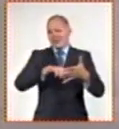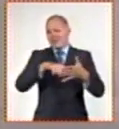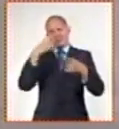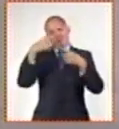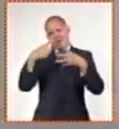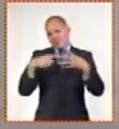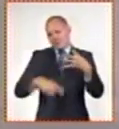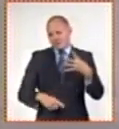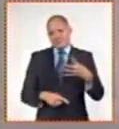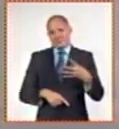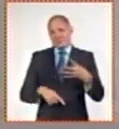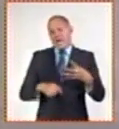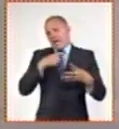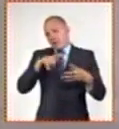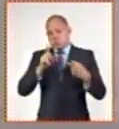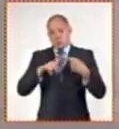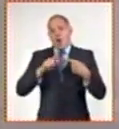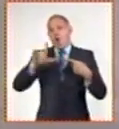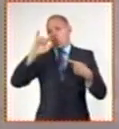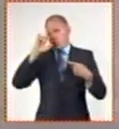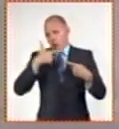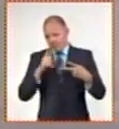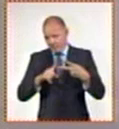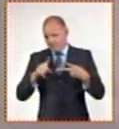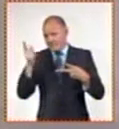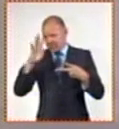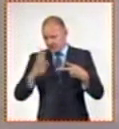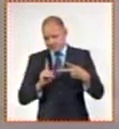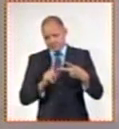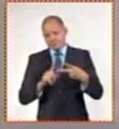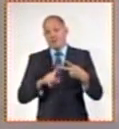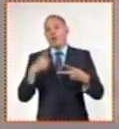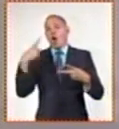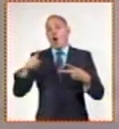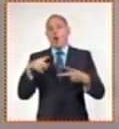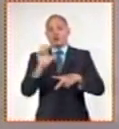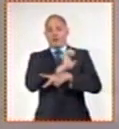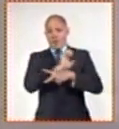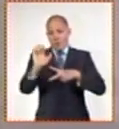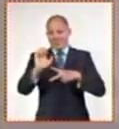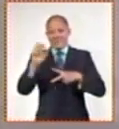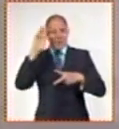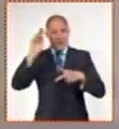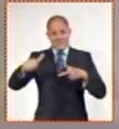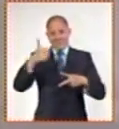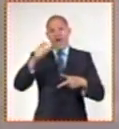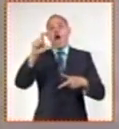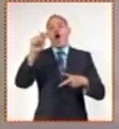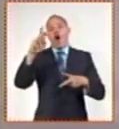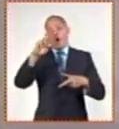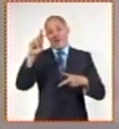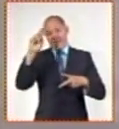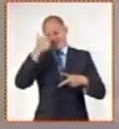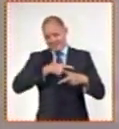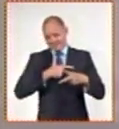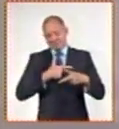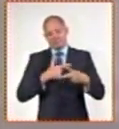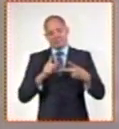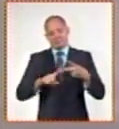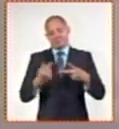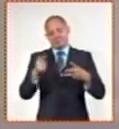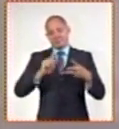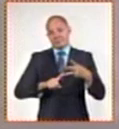en Brasil, está el caso de Rafael Correa en Ecuador. Recordemos la persecución